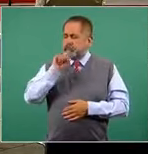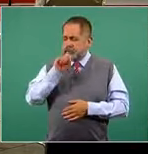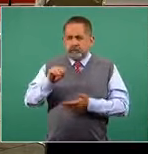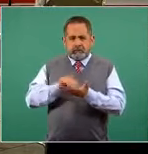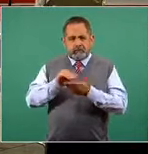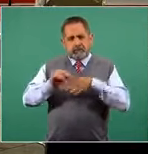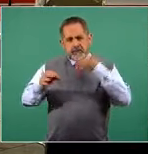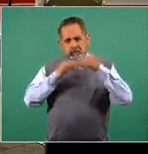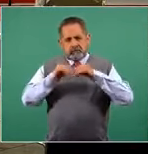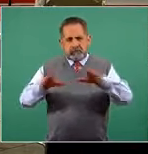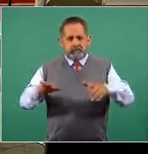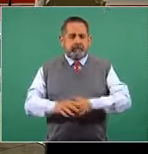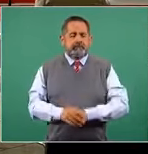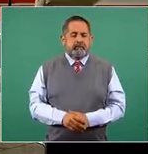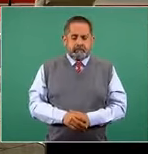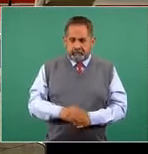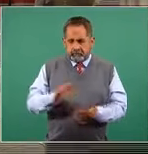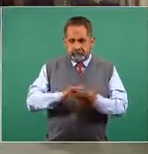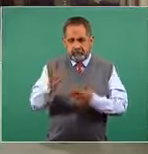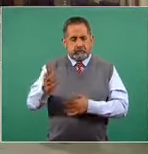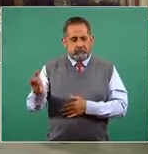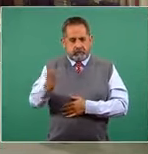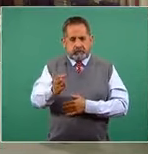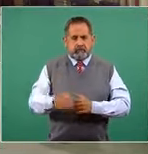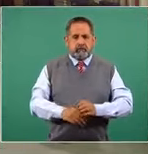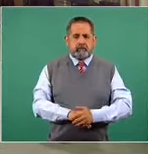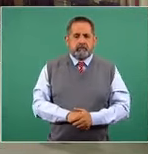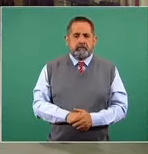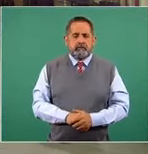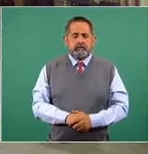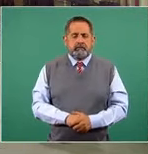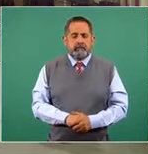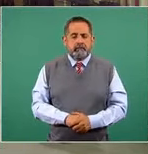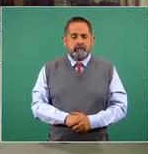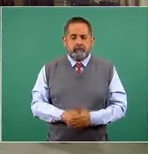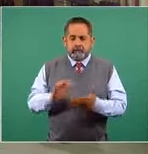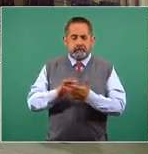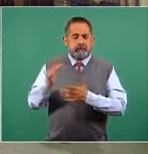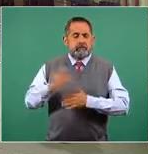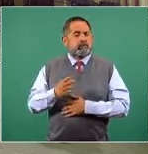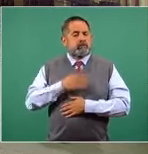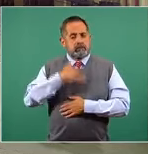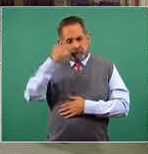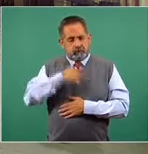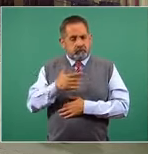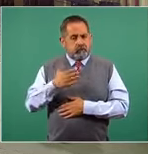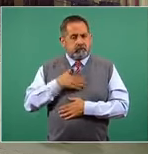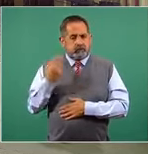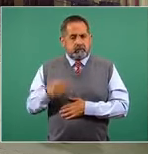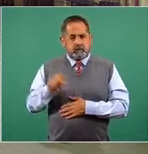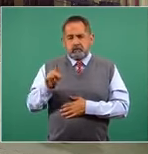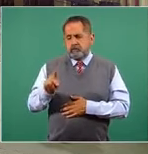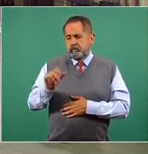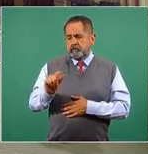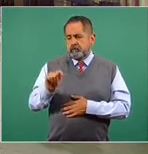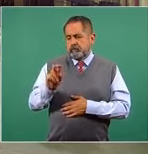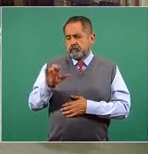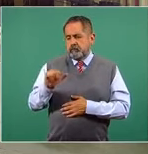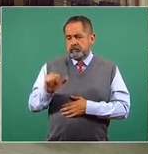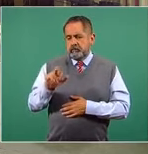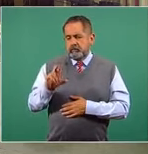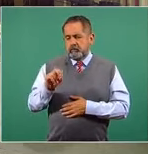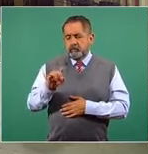municipales. Muchas gracias. Por favor. Gracias. Buenas noches, mi nombre es Patricia Rodríguez